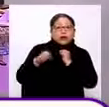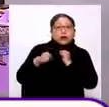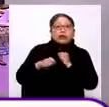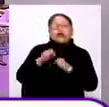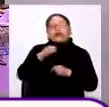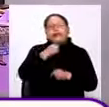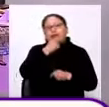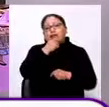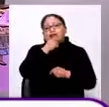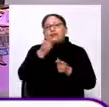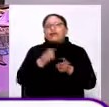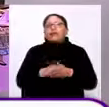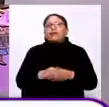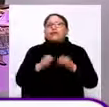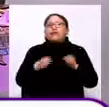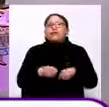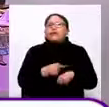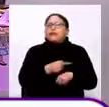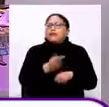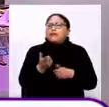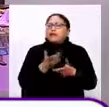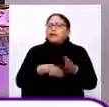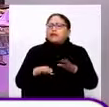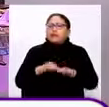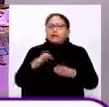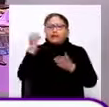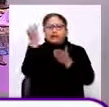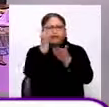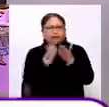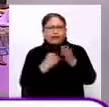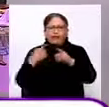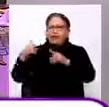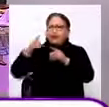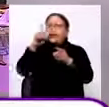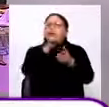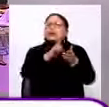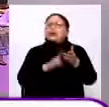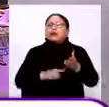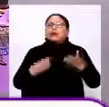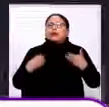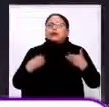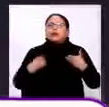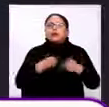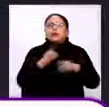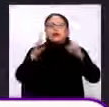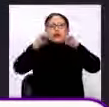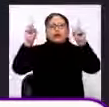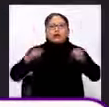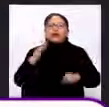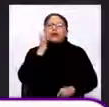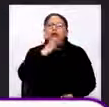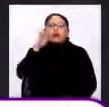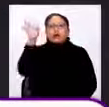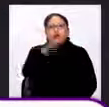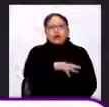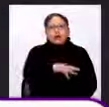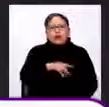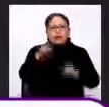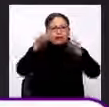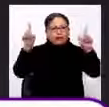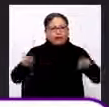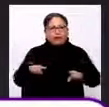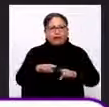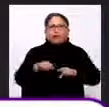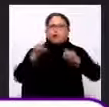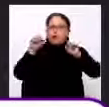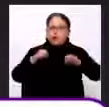Así es, es lo que tratamos de hacer. Hay algunos diseños que son hechos con el aguayo tejido original que nosotros tenemos en nuestra